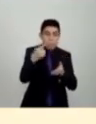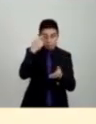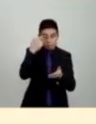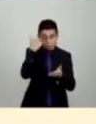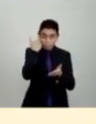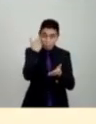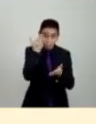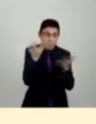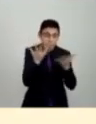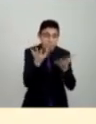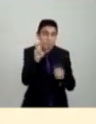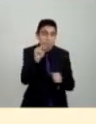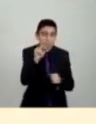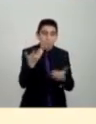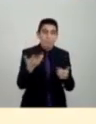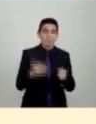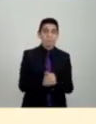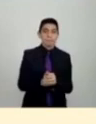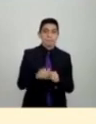tan oscuramente negra,